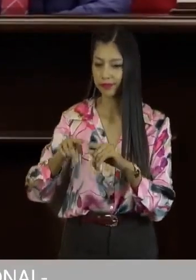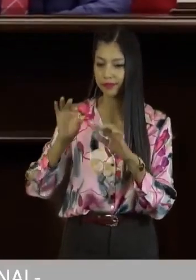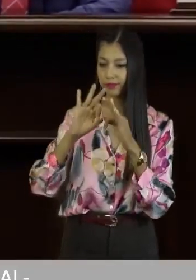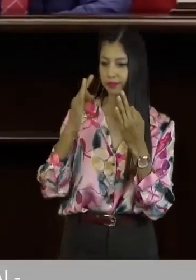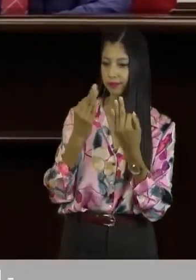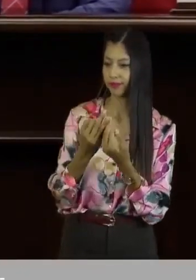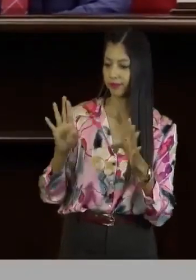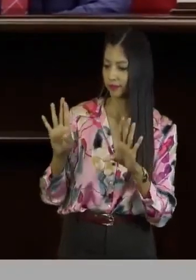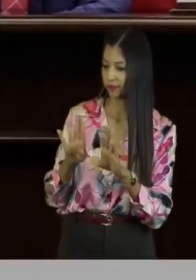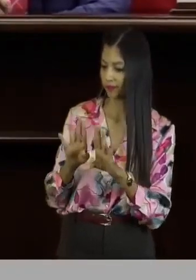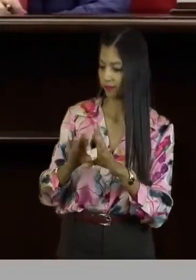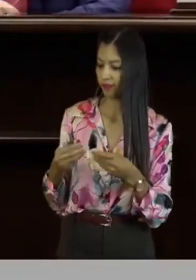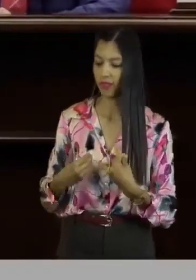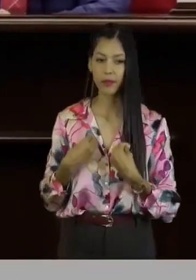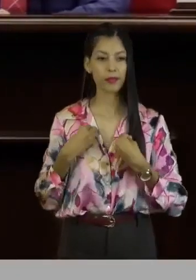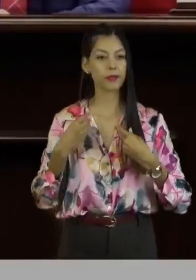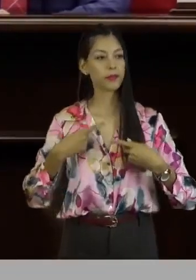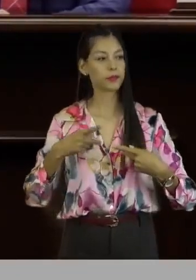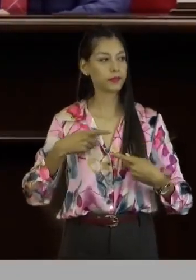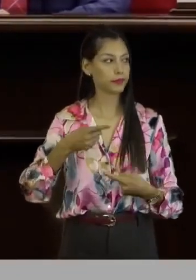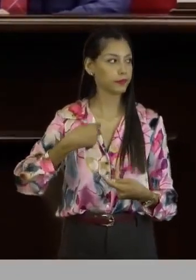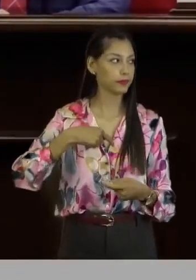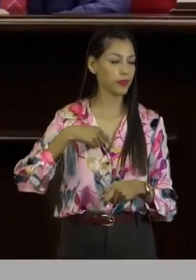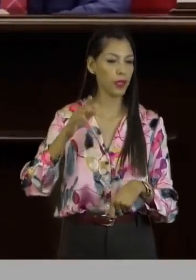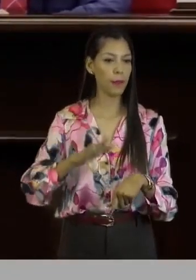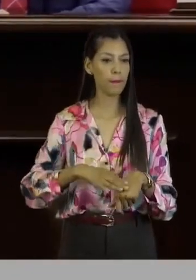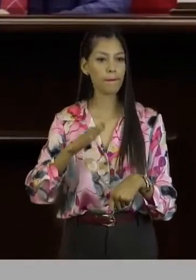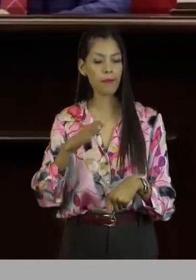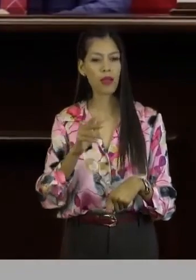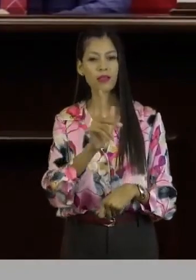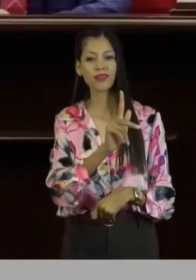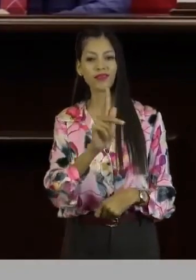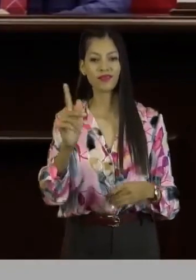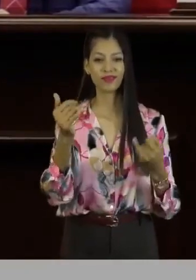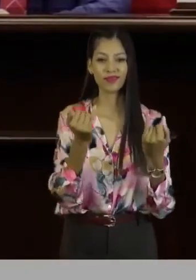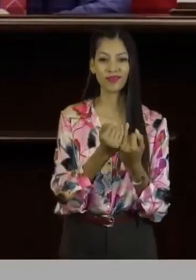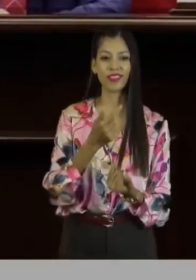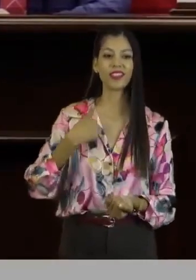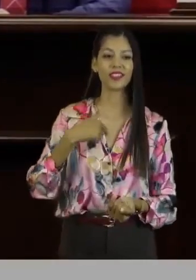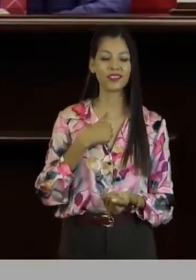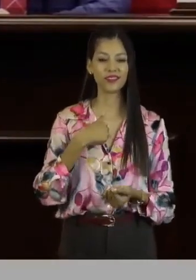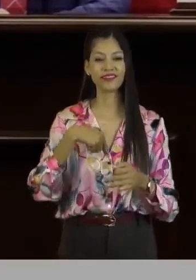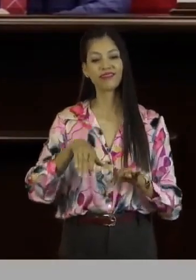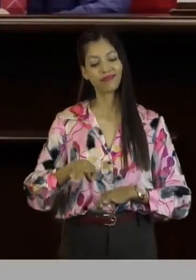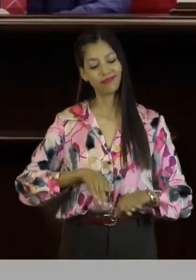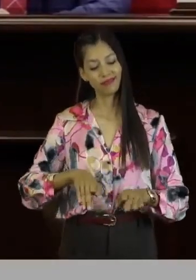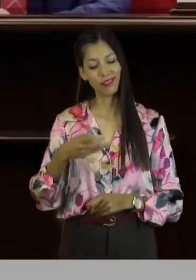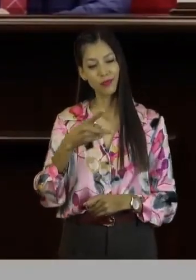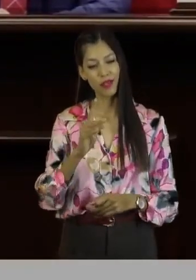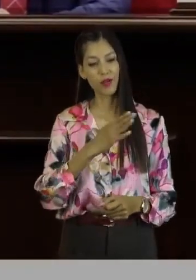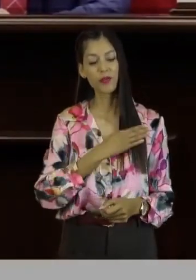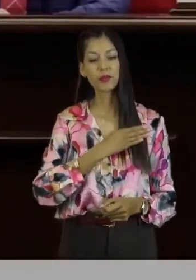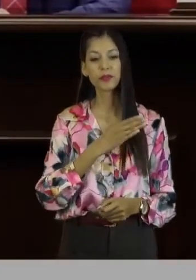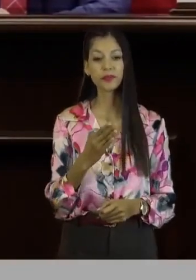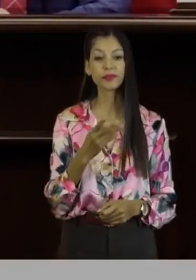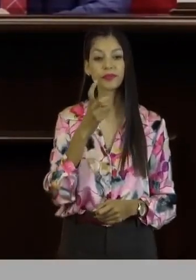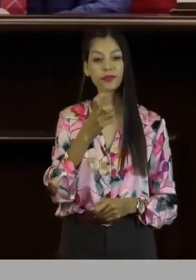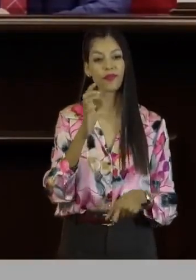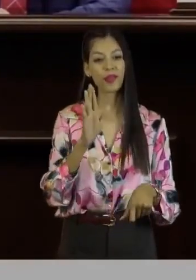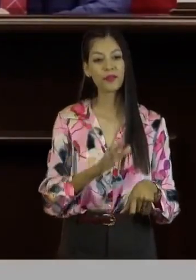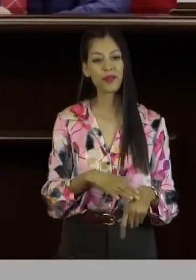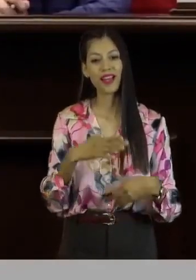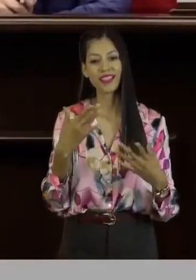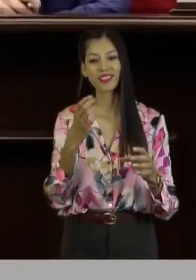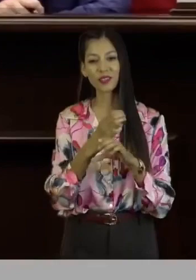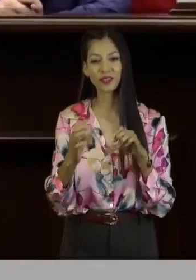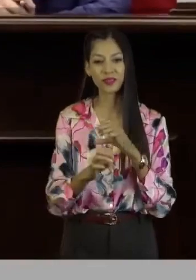de ser de la gente, y nosotros somos más uniformes en nuestro actuar. Pero bueno, más allá de romanticismos